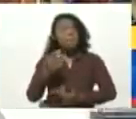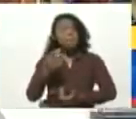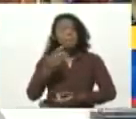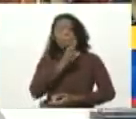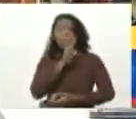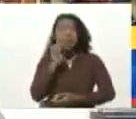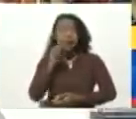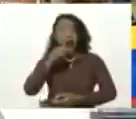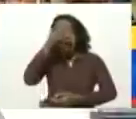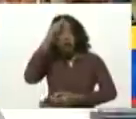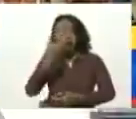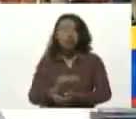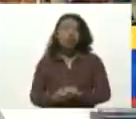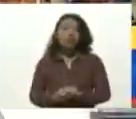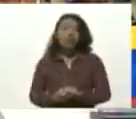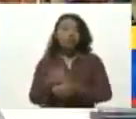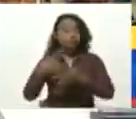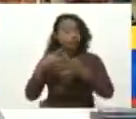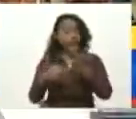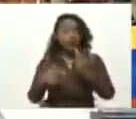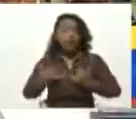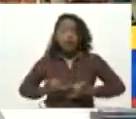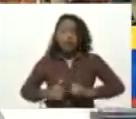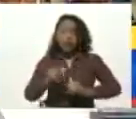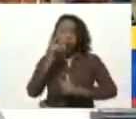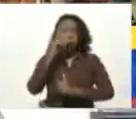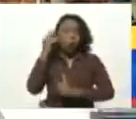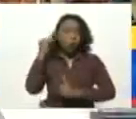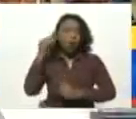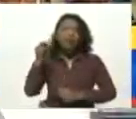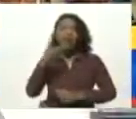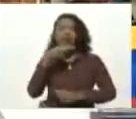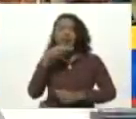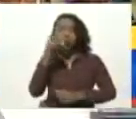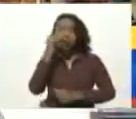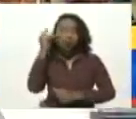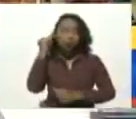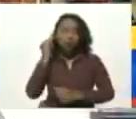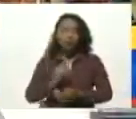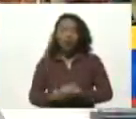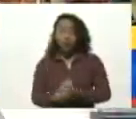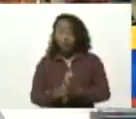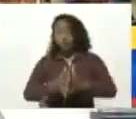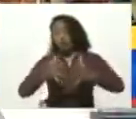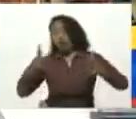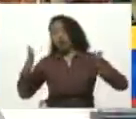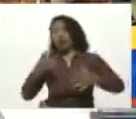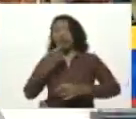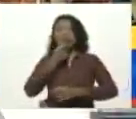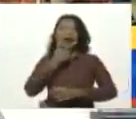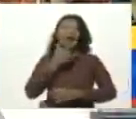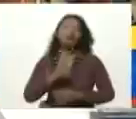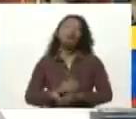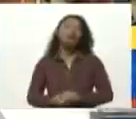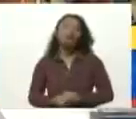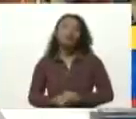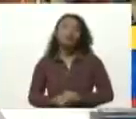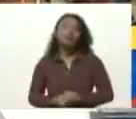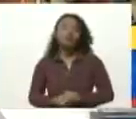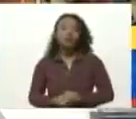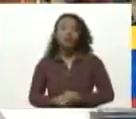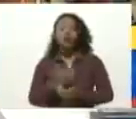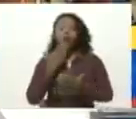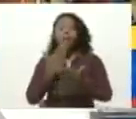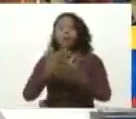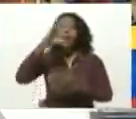madre, etcétera, los hijos, las hijas, las nietas, los nietos. Es lo más grande, lo más bello. Y uno le pide a